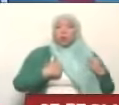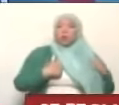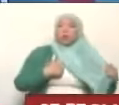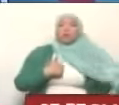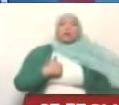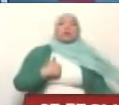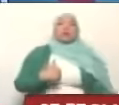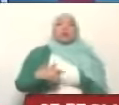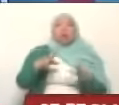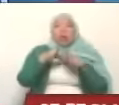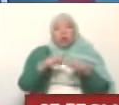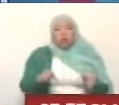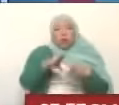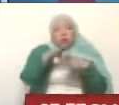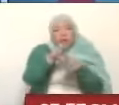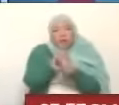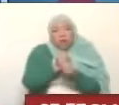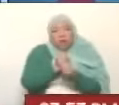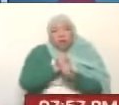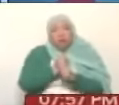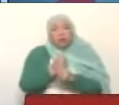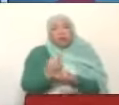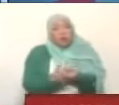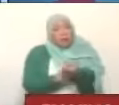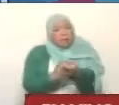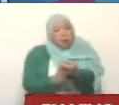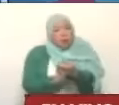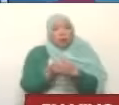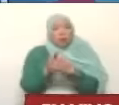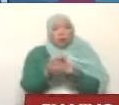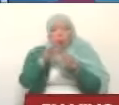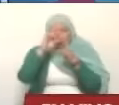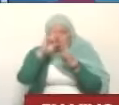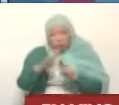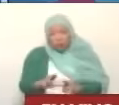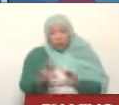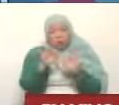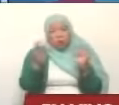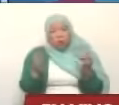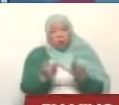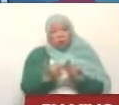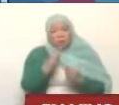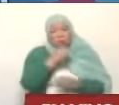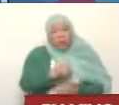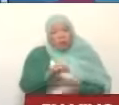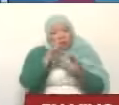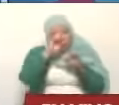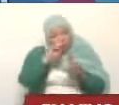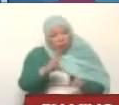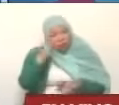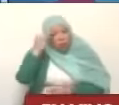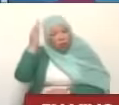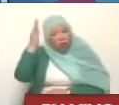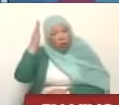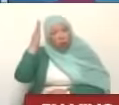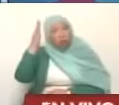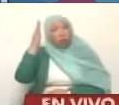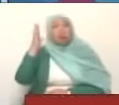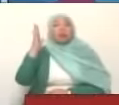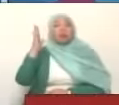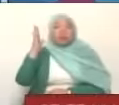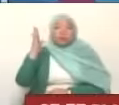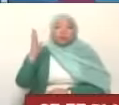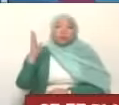habiéndole dado toda la confianza y la amistad y la hermandad, si esa gente no respetó a su familia, si esa gente no respeta a Dios, coño,